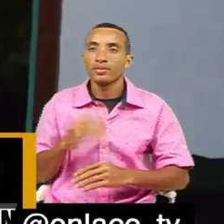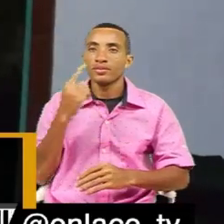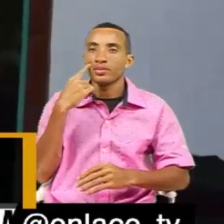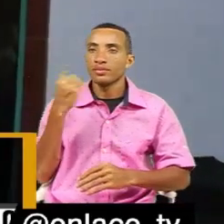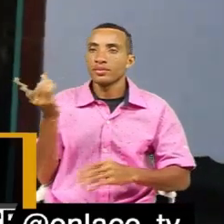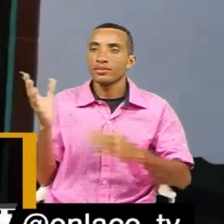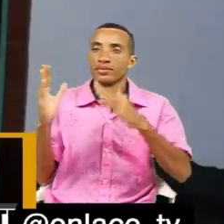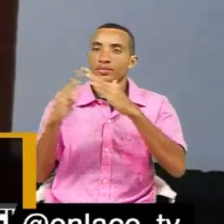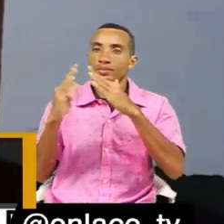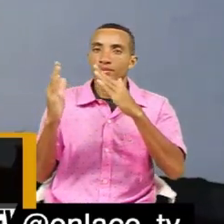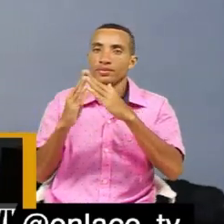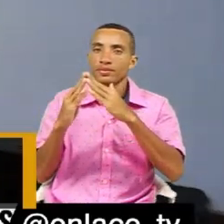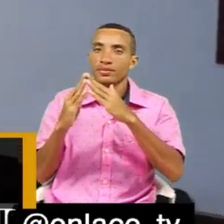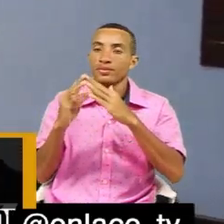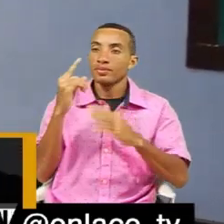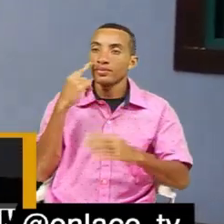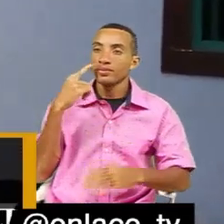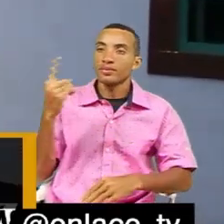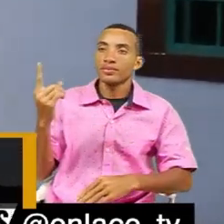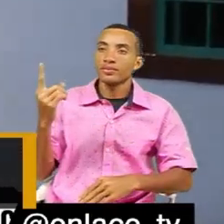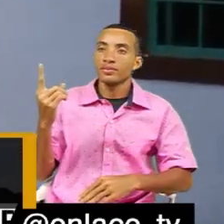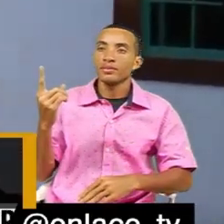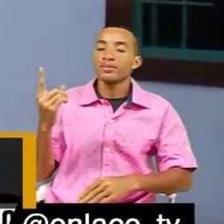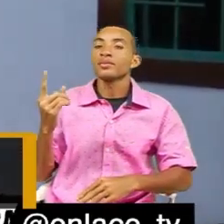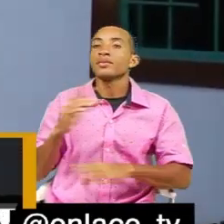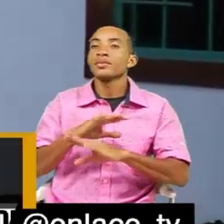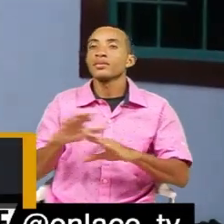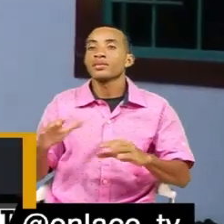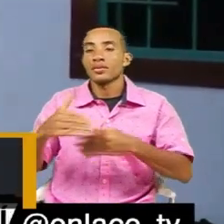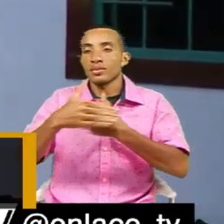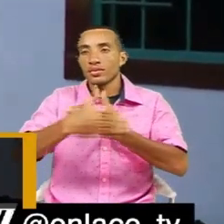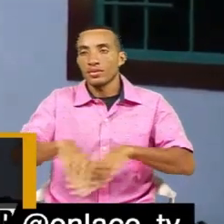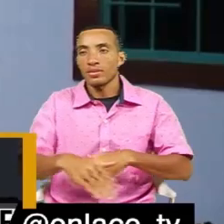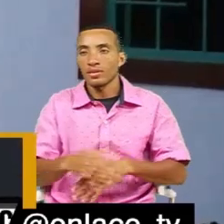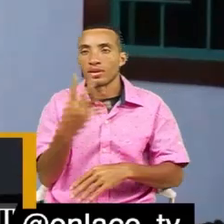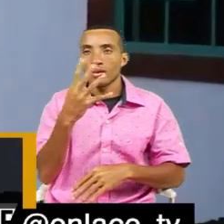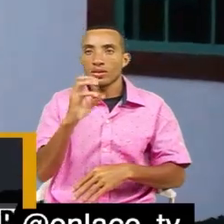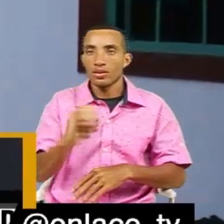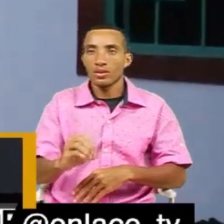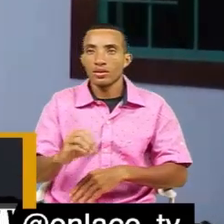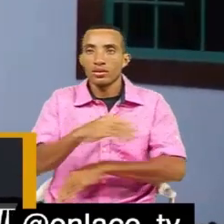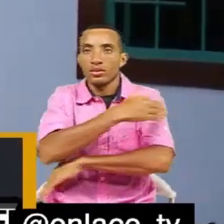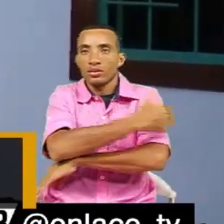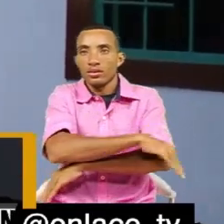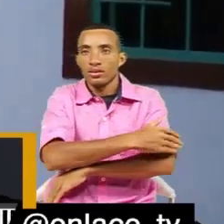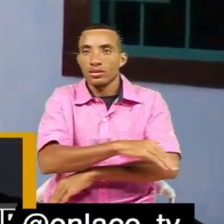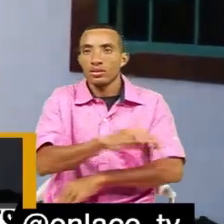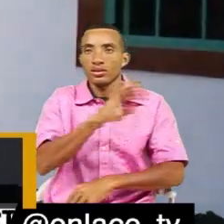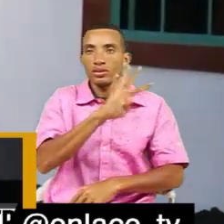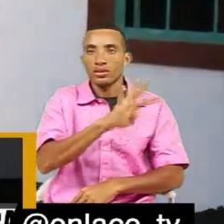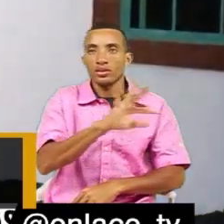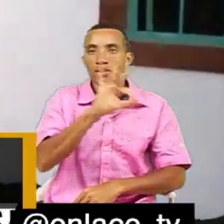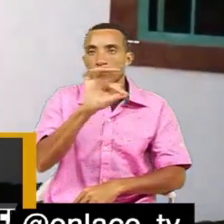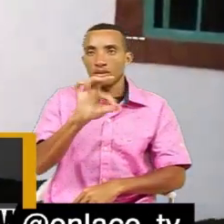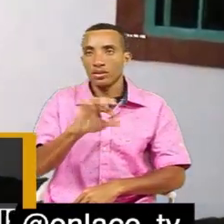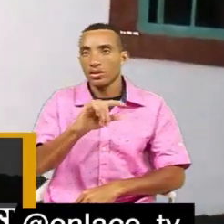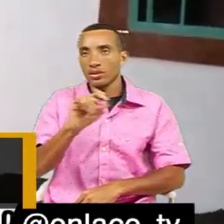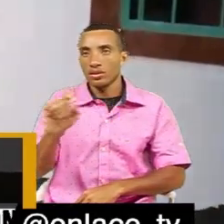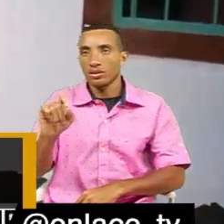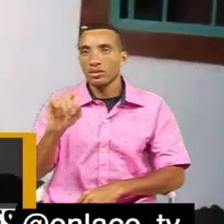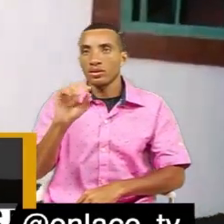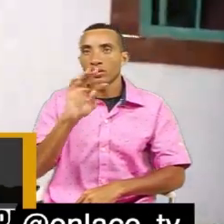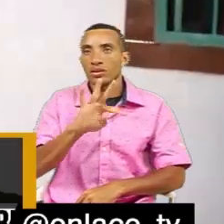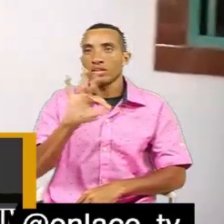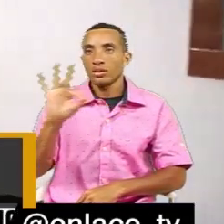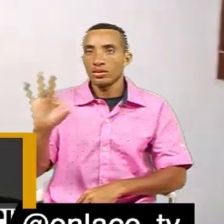vivienda que ustedes están viendo, que está ubicada en la calle 40 bis 1, 48 a 43 del barrio Minas del Paraíso. Vamos a ingresar